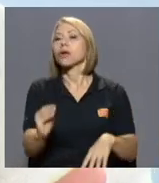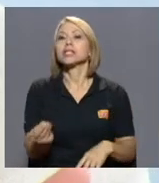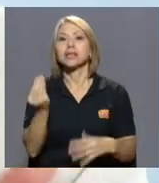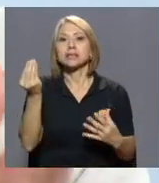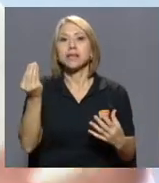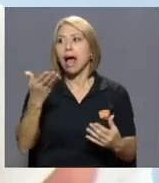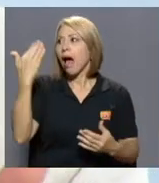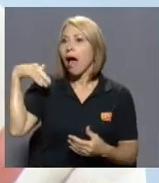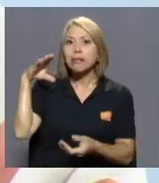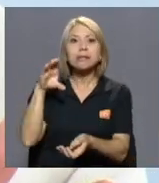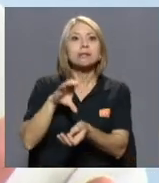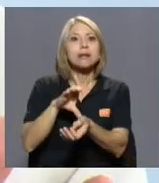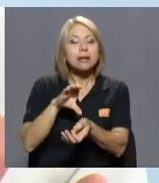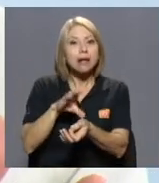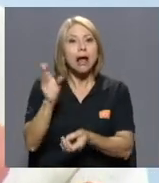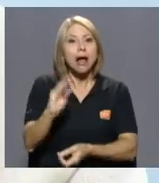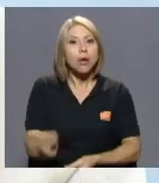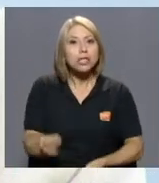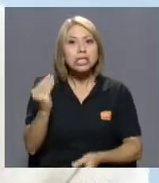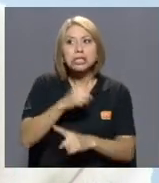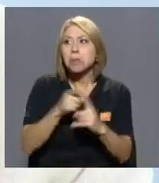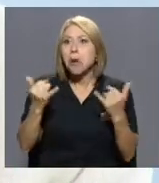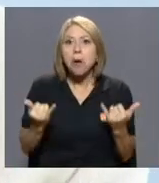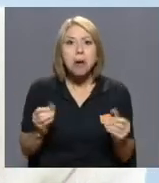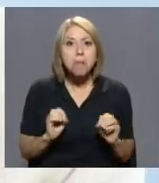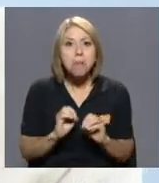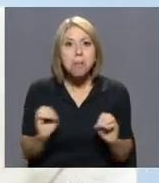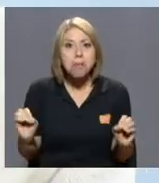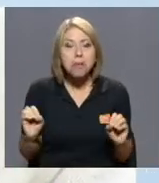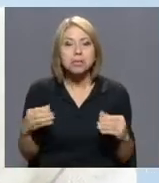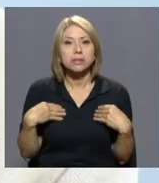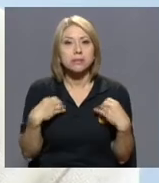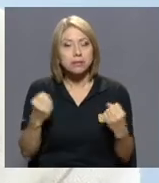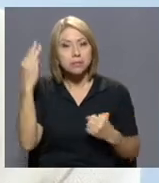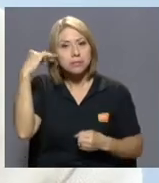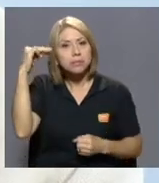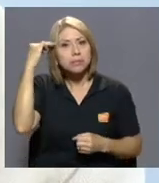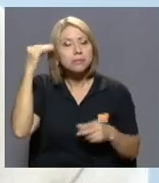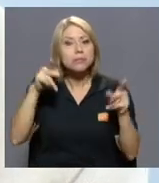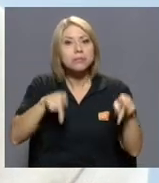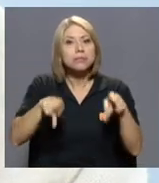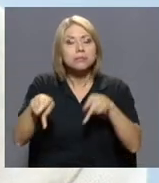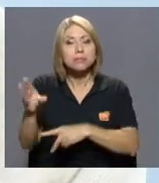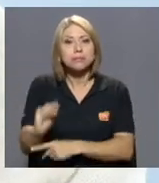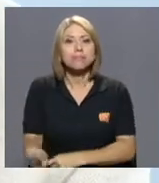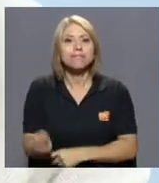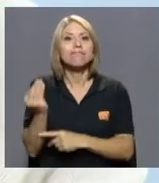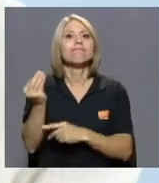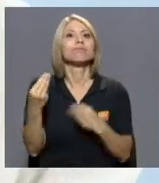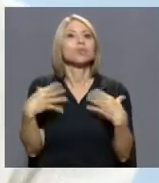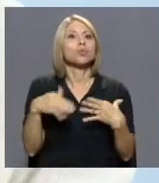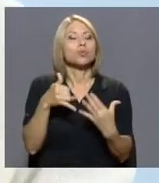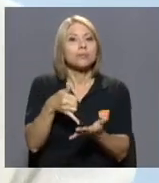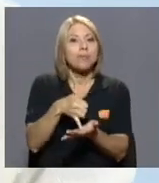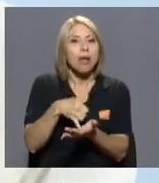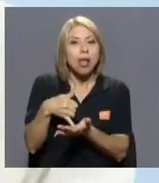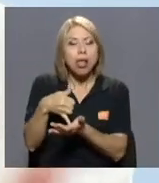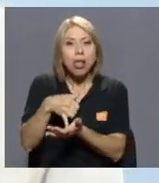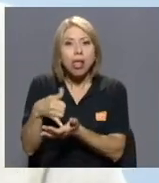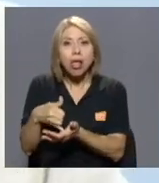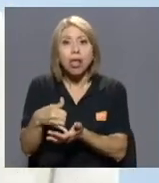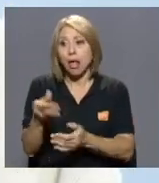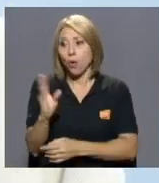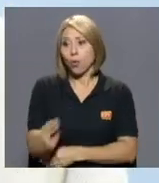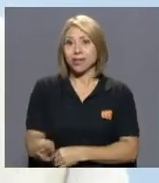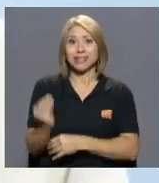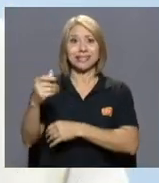tiempo, eso prácticamente desapareció. Claro. Y en términos de salud mental, la población adolescente es una de las más vulnerables, claro. Es una etapa de la vida donde